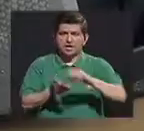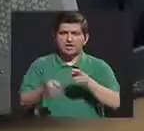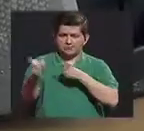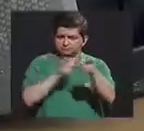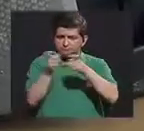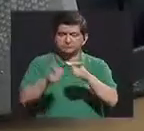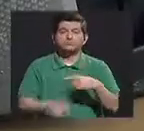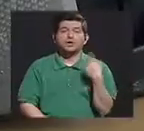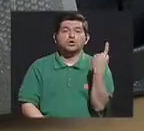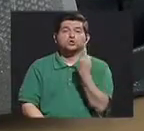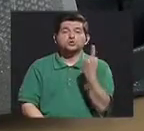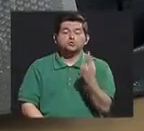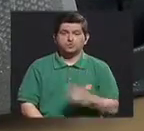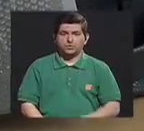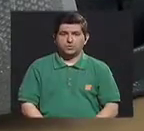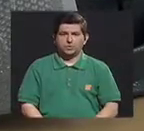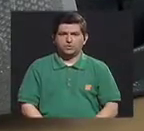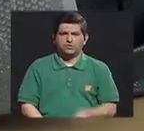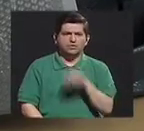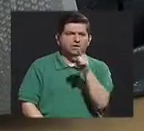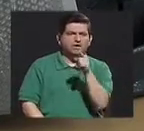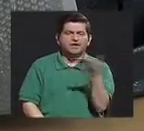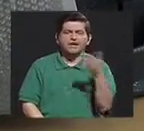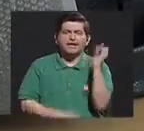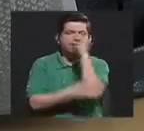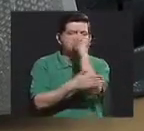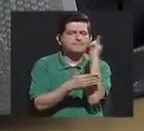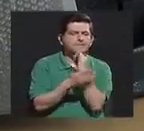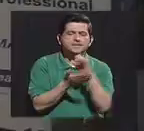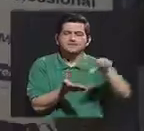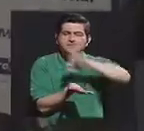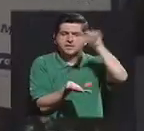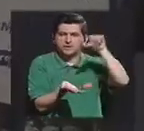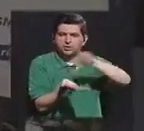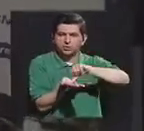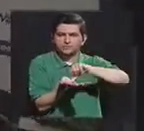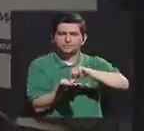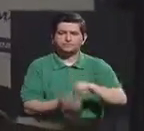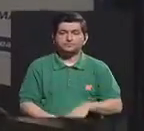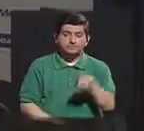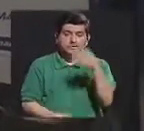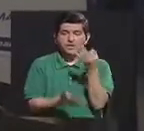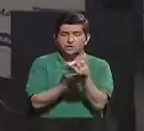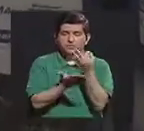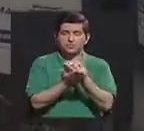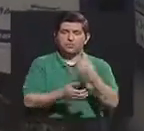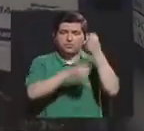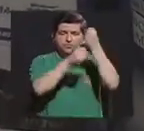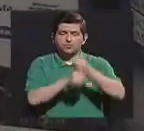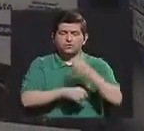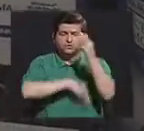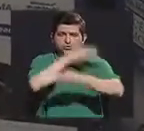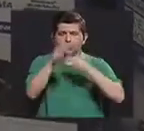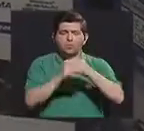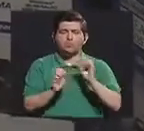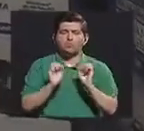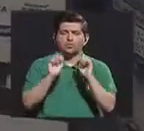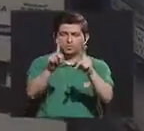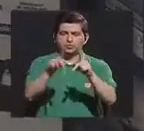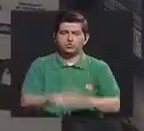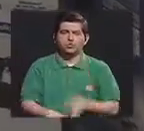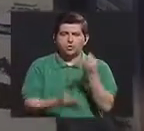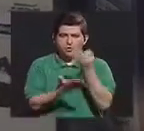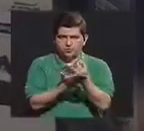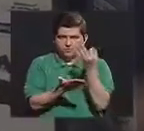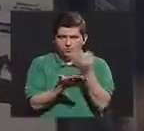lo administramos sólo en la en el diseño del centro que eso lo financió la fundación mundo de oportunidades